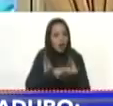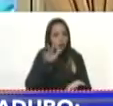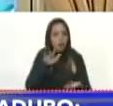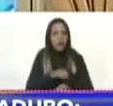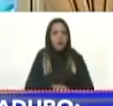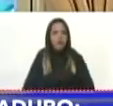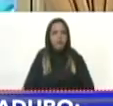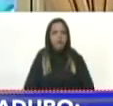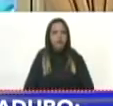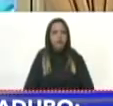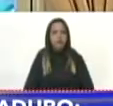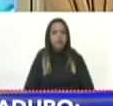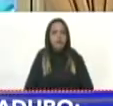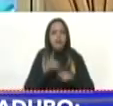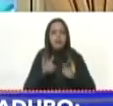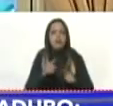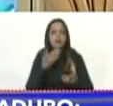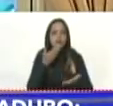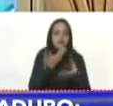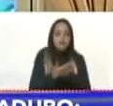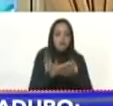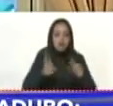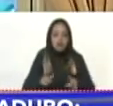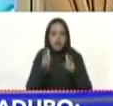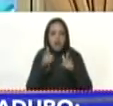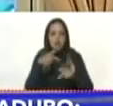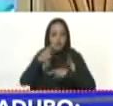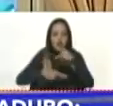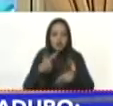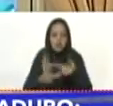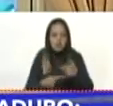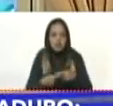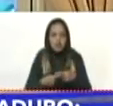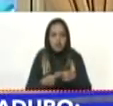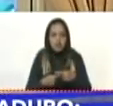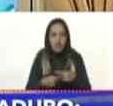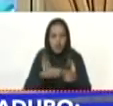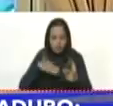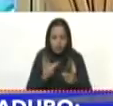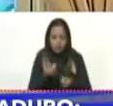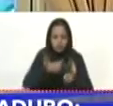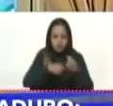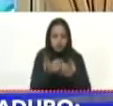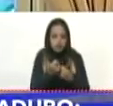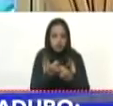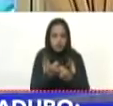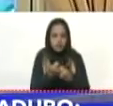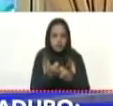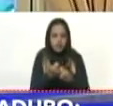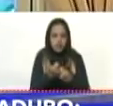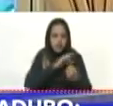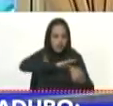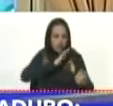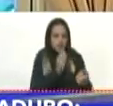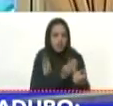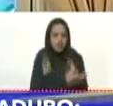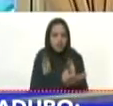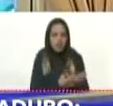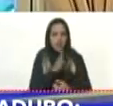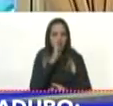Igualmente, me solicitan la autorización para un proceso de capitalización y fortalecimiento del